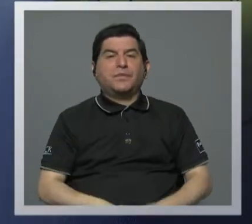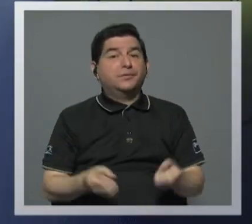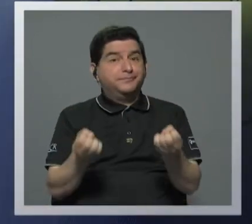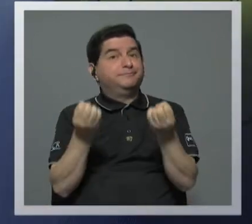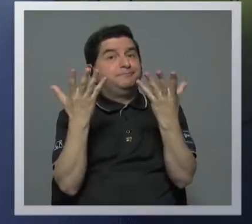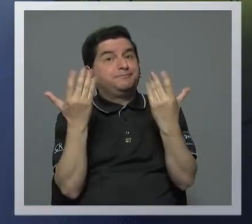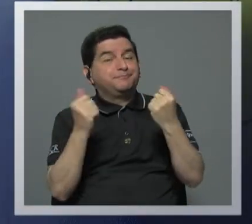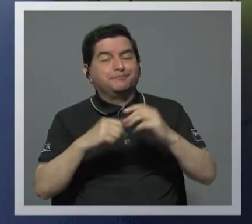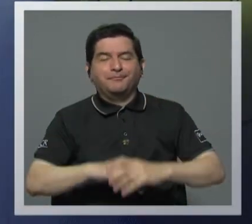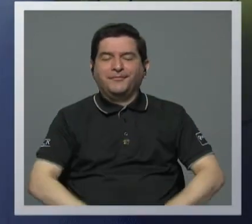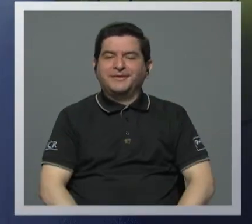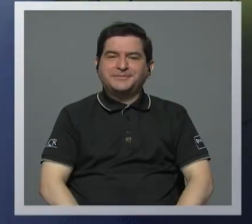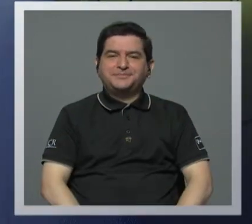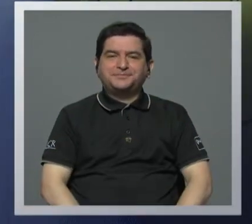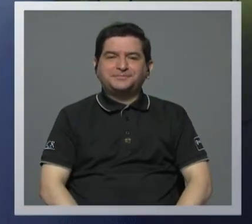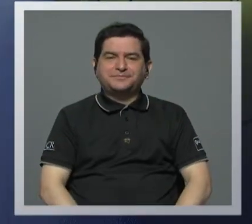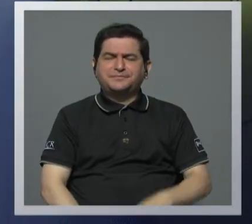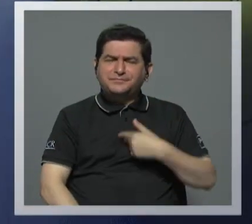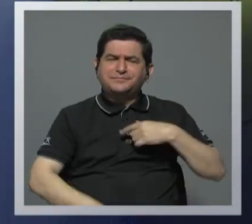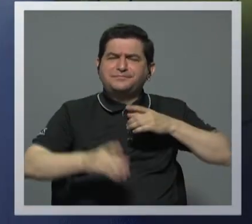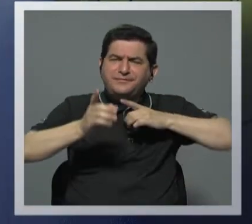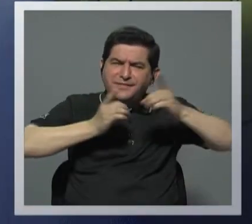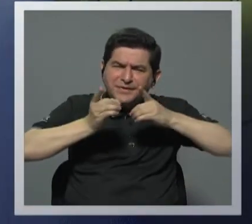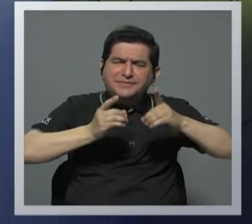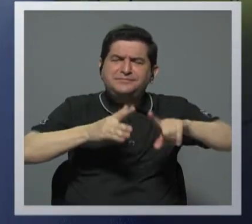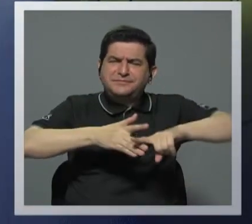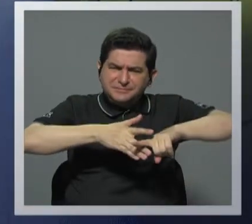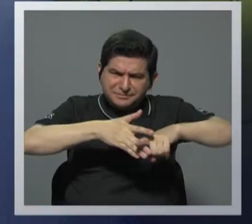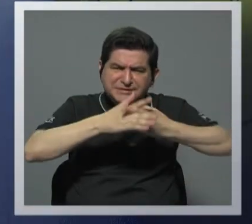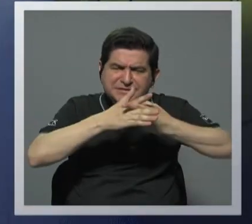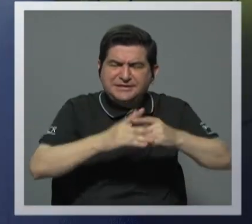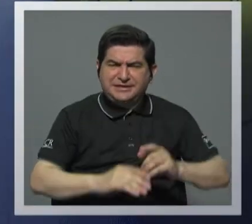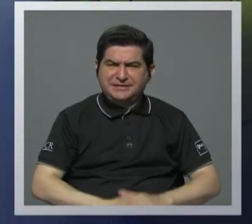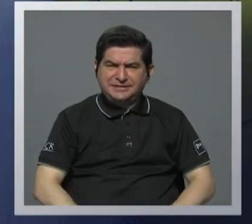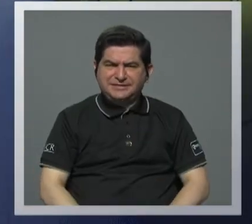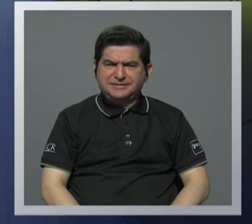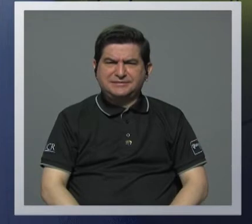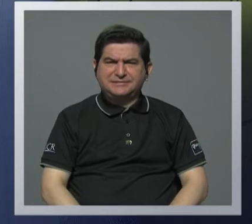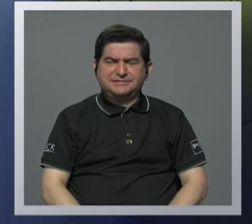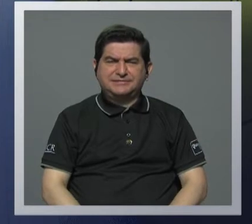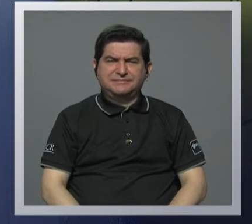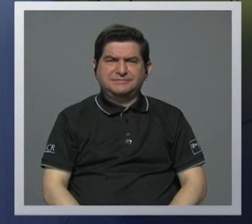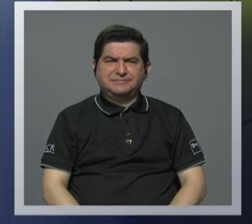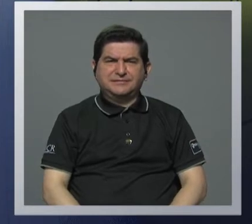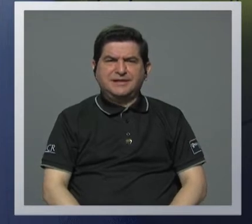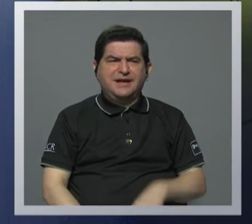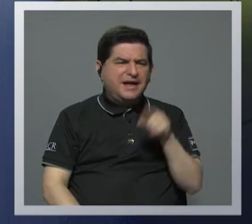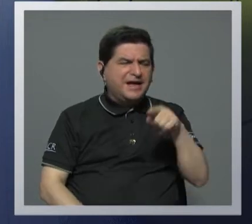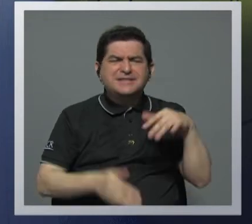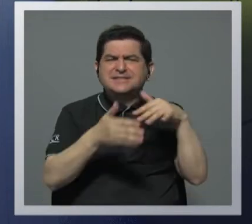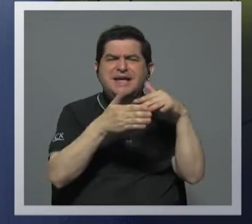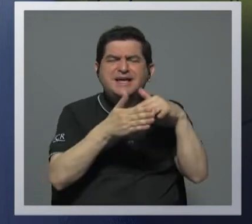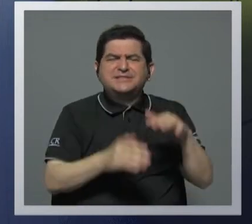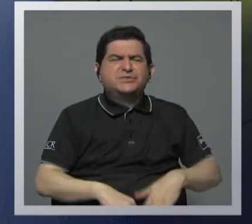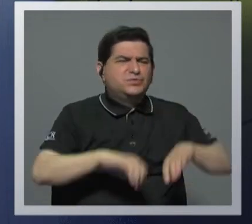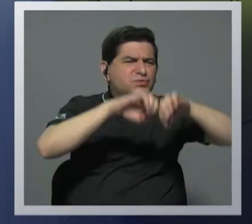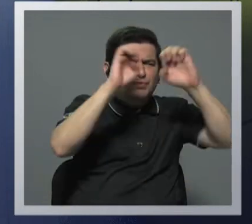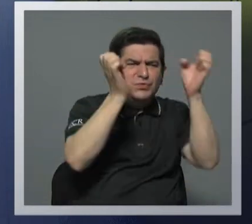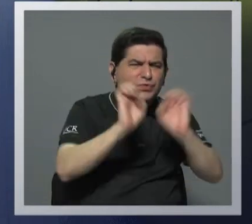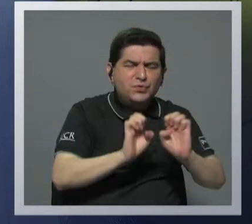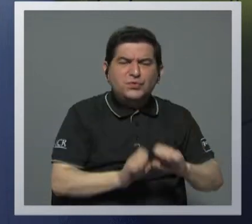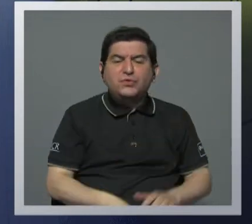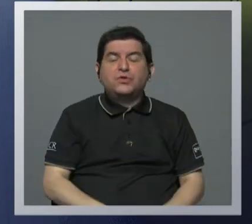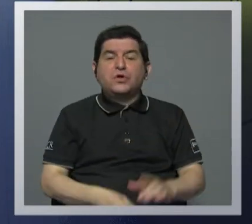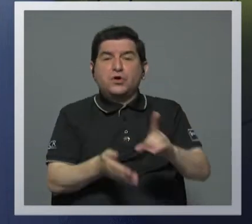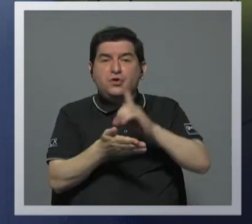muchos. Bueno, entonces puedo describir o comenzar describiendo qué es, ¿no? La heráldica. Según el